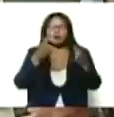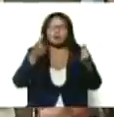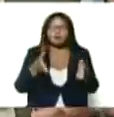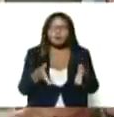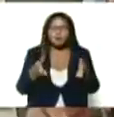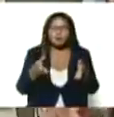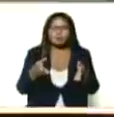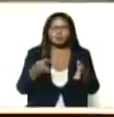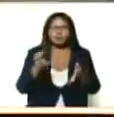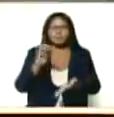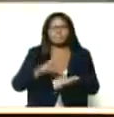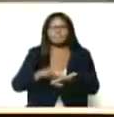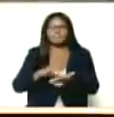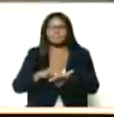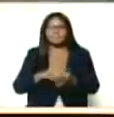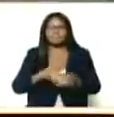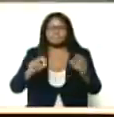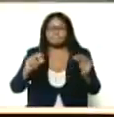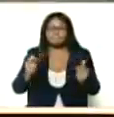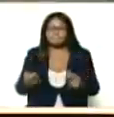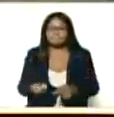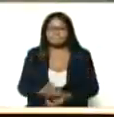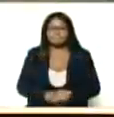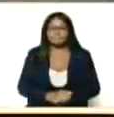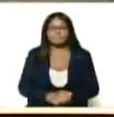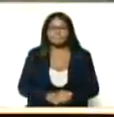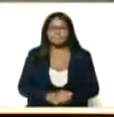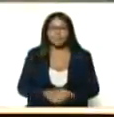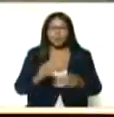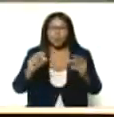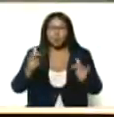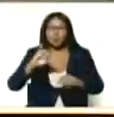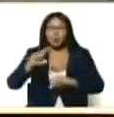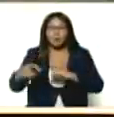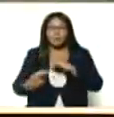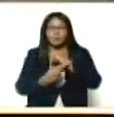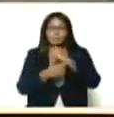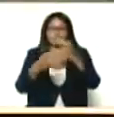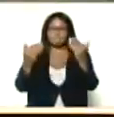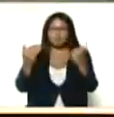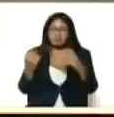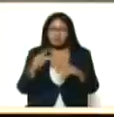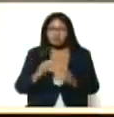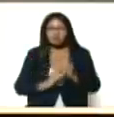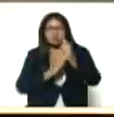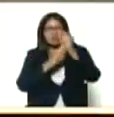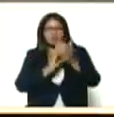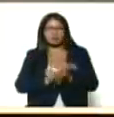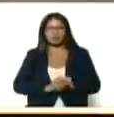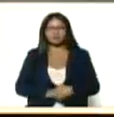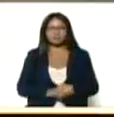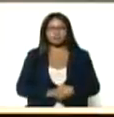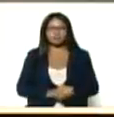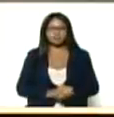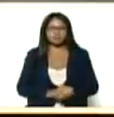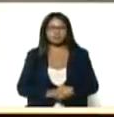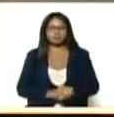es. ¡Púllalo, Juan Guaidó! ¡Lánzate con tu liderazgo!